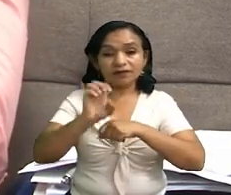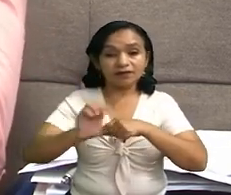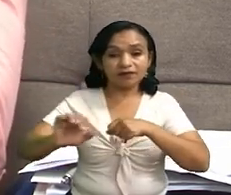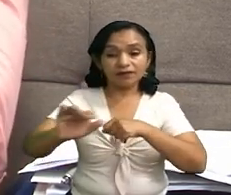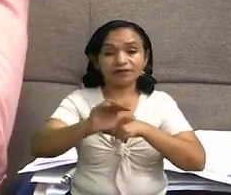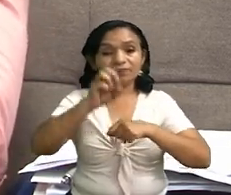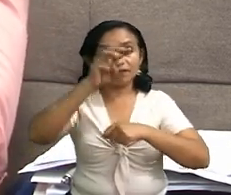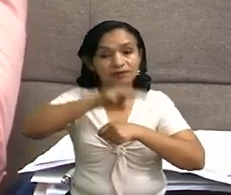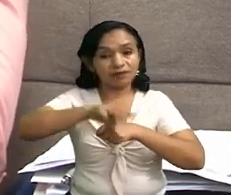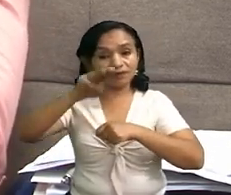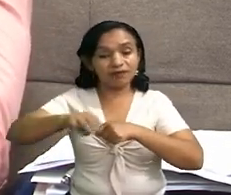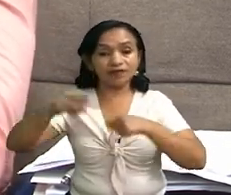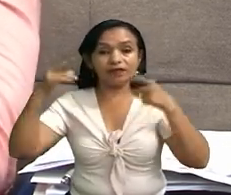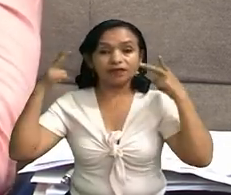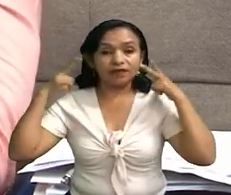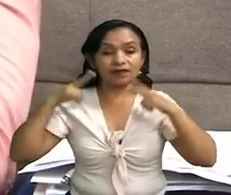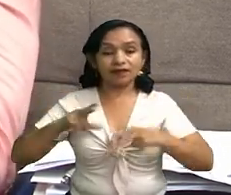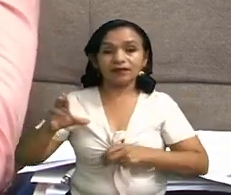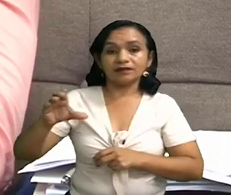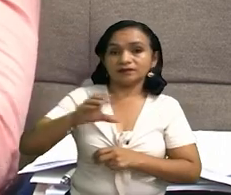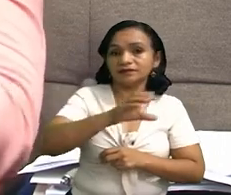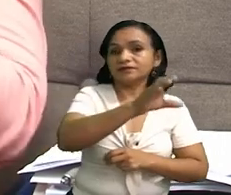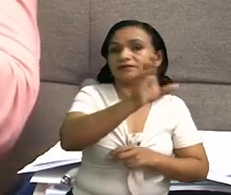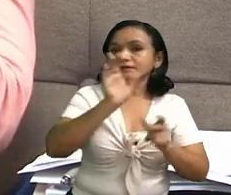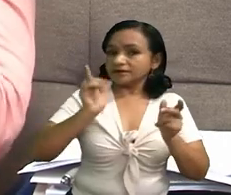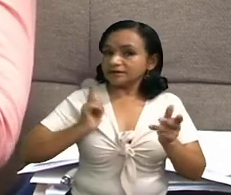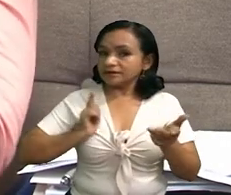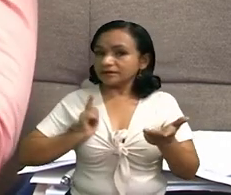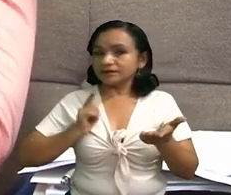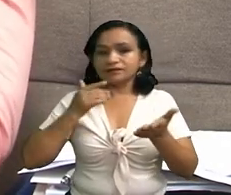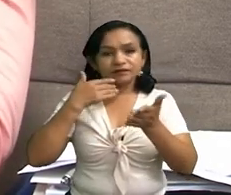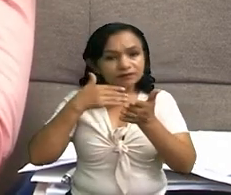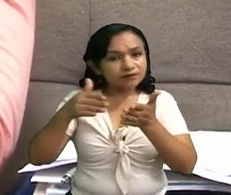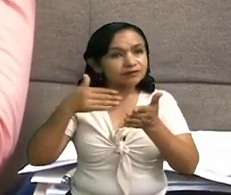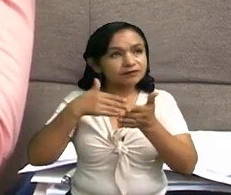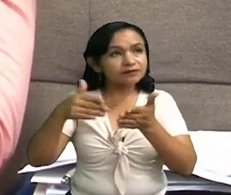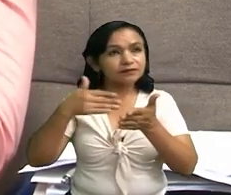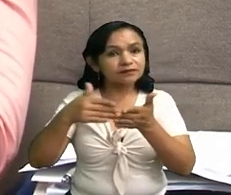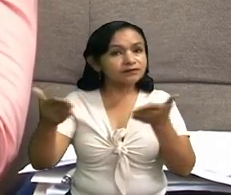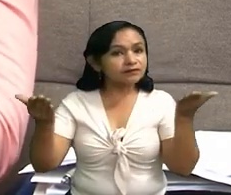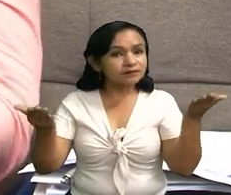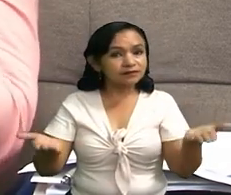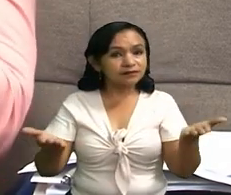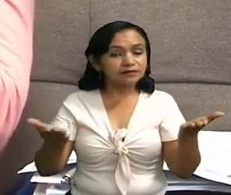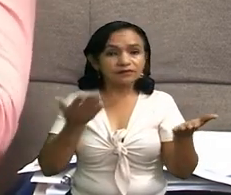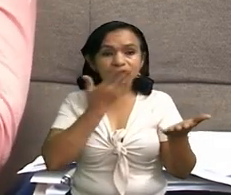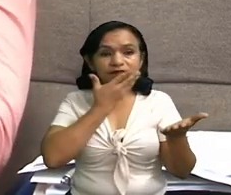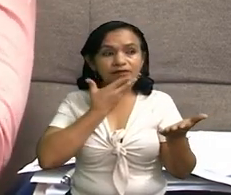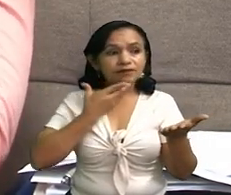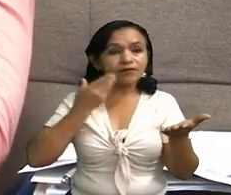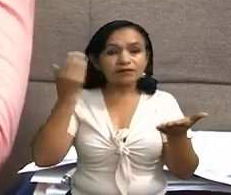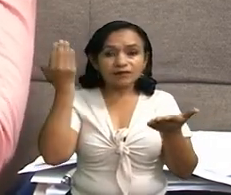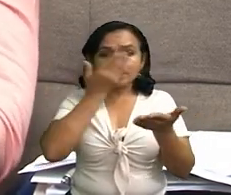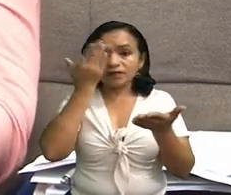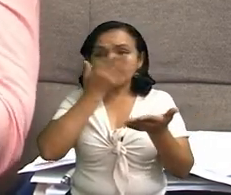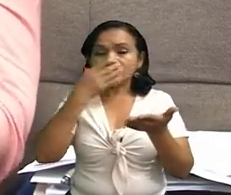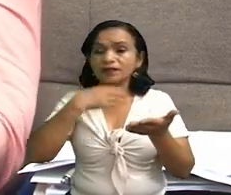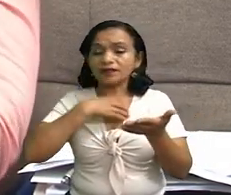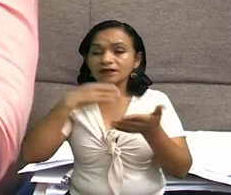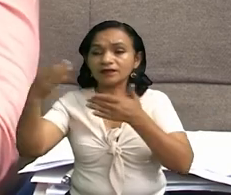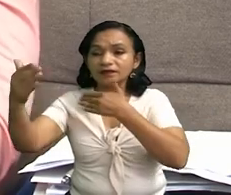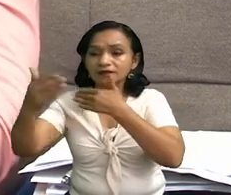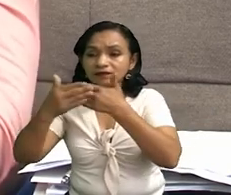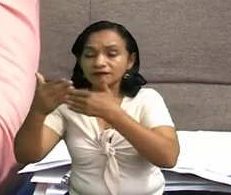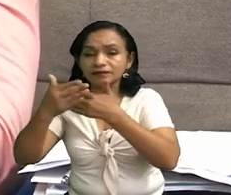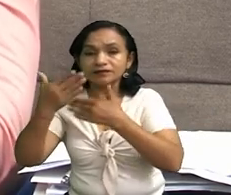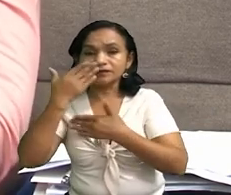en Matagalpa, en Chontales y en Carazo. O sea, eso facilita para que los jóvenes estudien ahí, tienen una